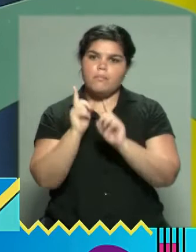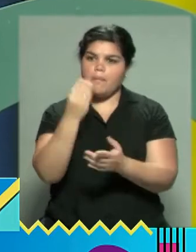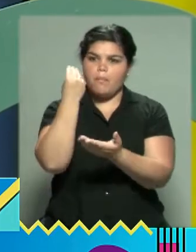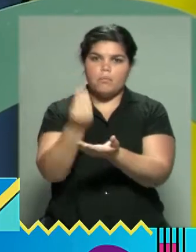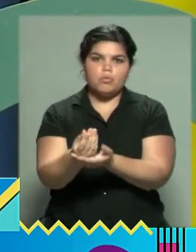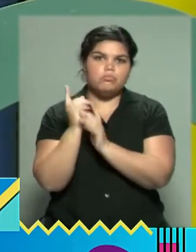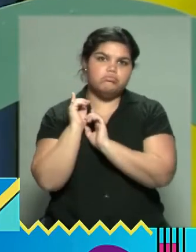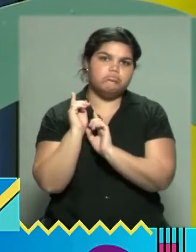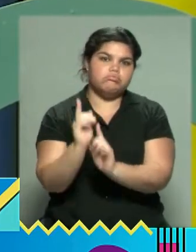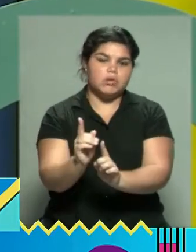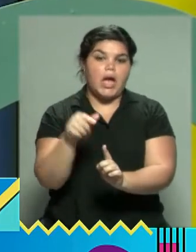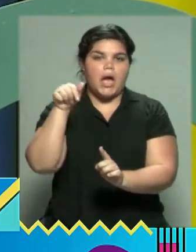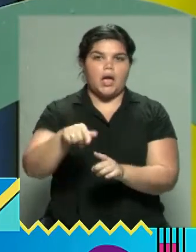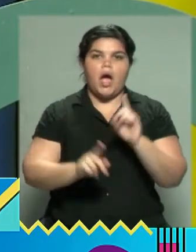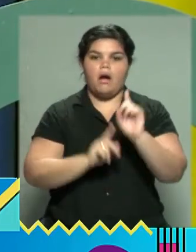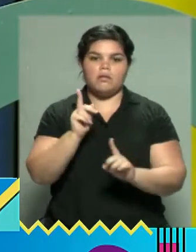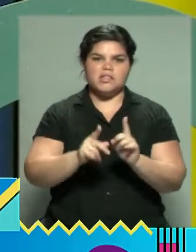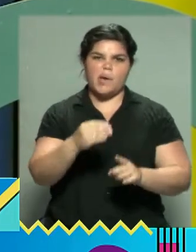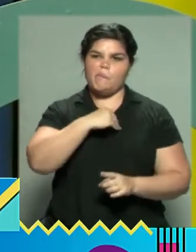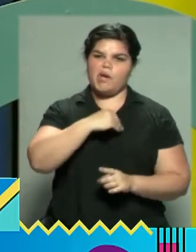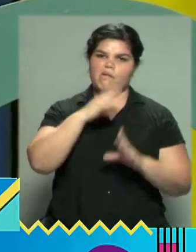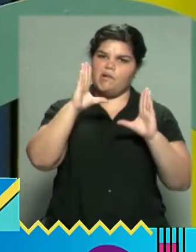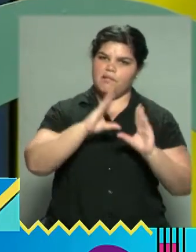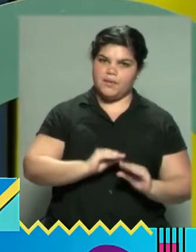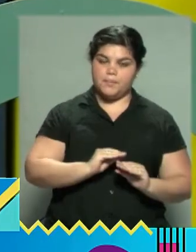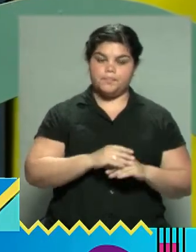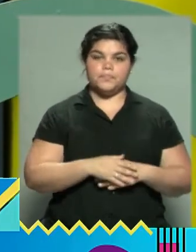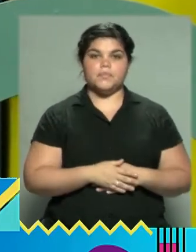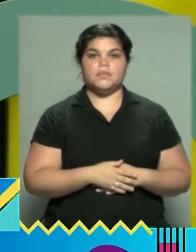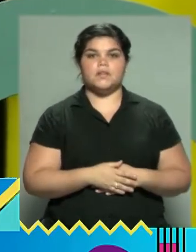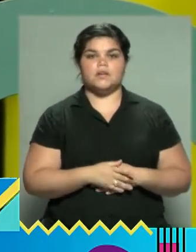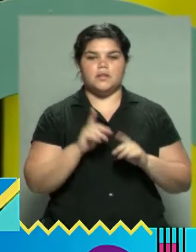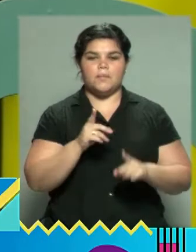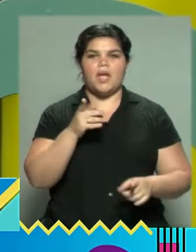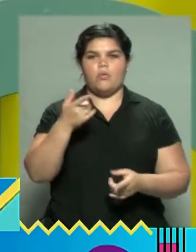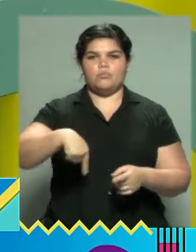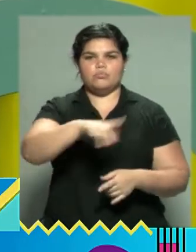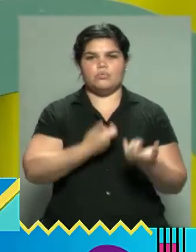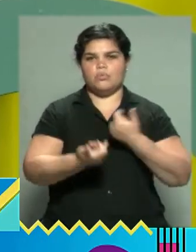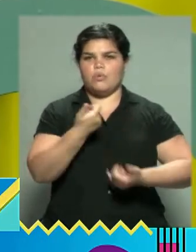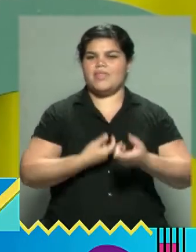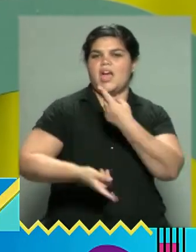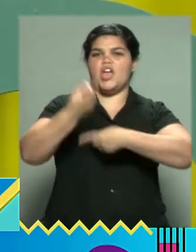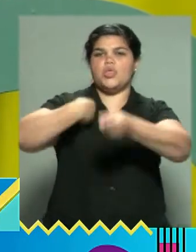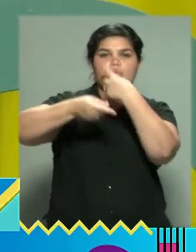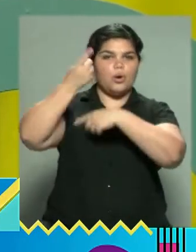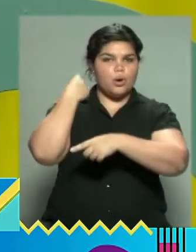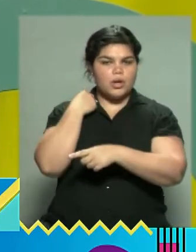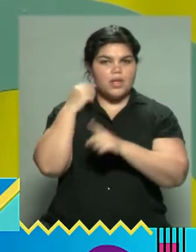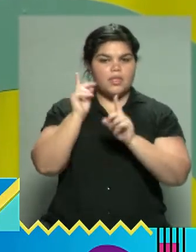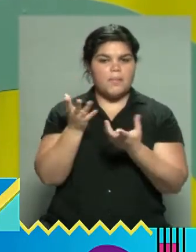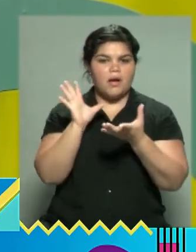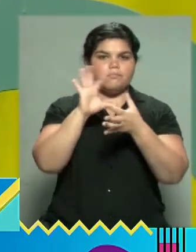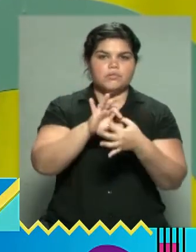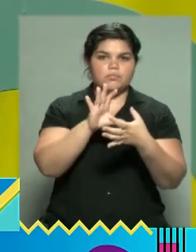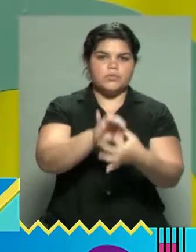pasar los tiempos, digamos, la gente puede ir descreyendo. Hablaban un poco de la historia, digamos, de cómo ha ido, digamos, conectándose con